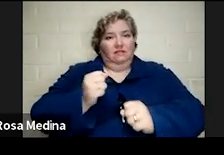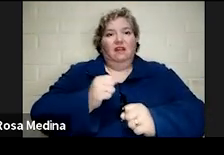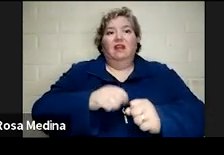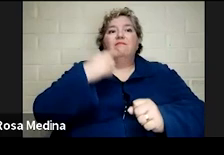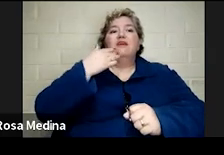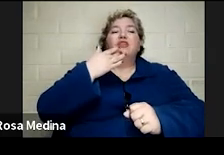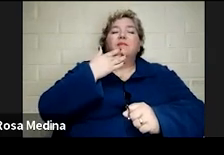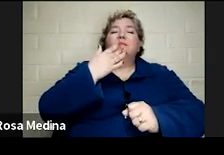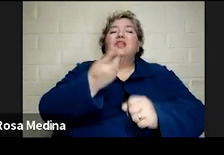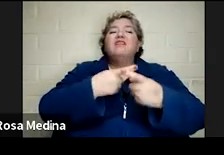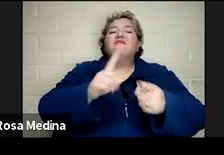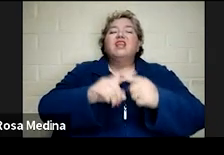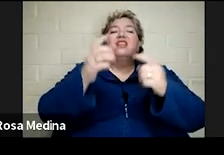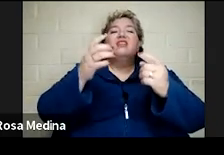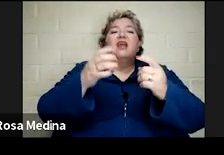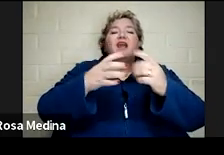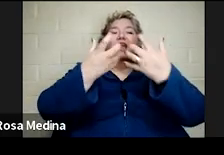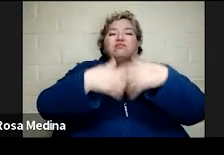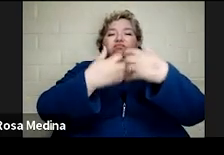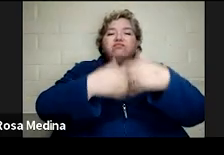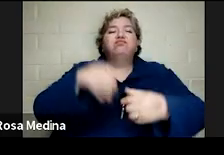del cerebro, van por etapas.